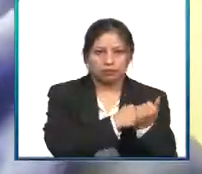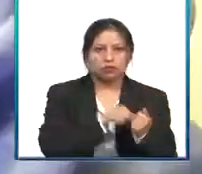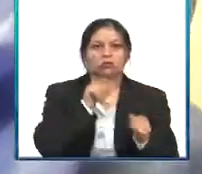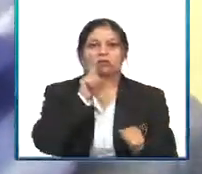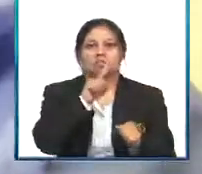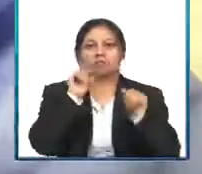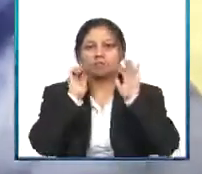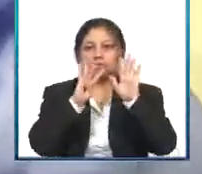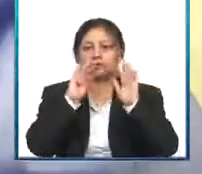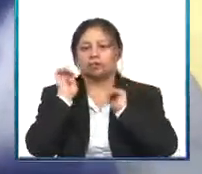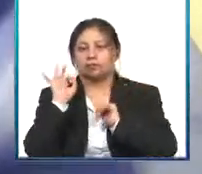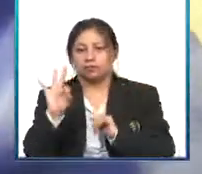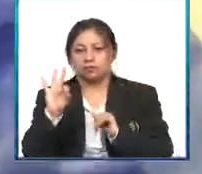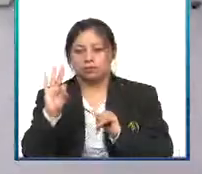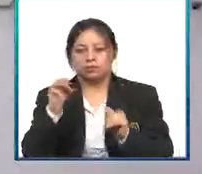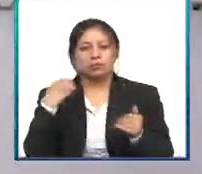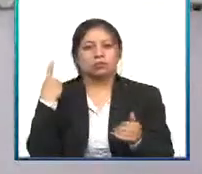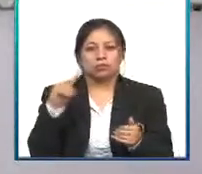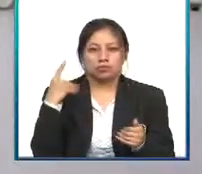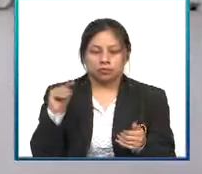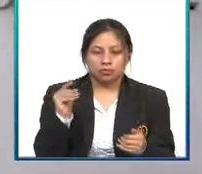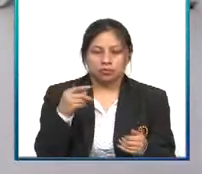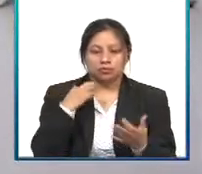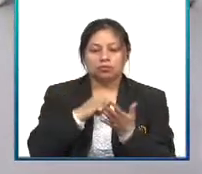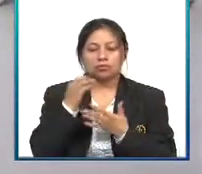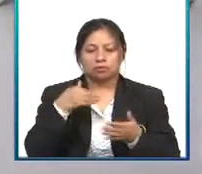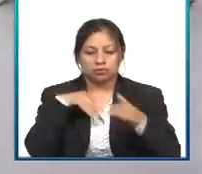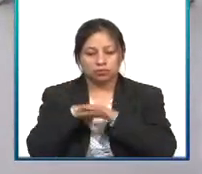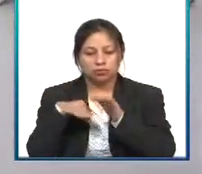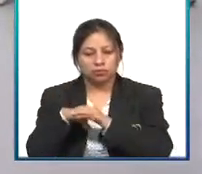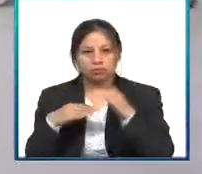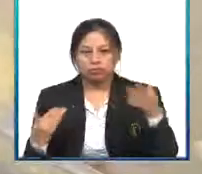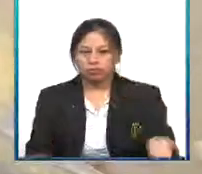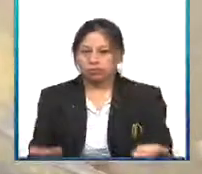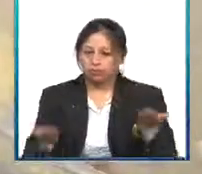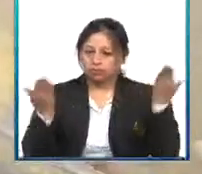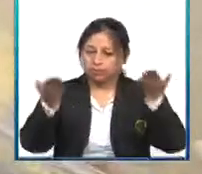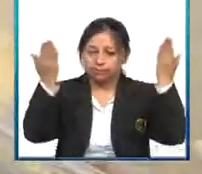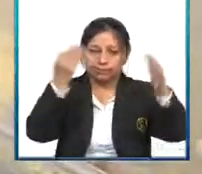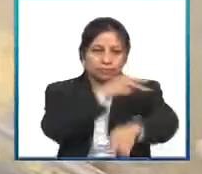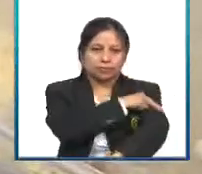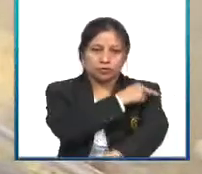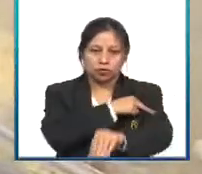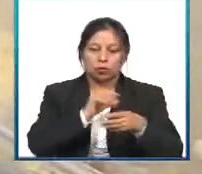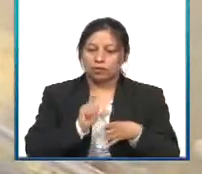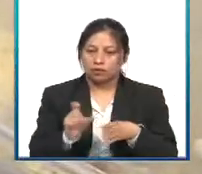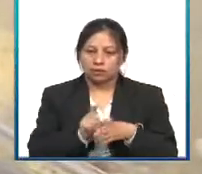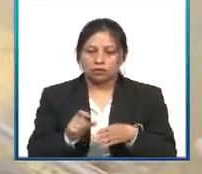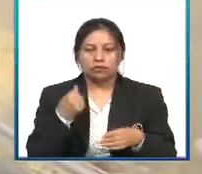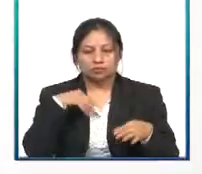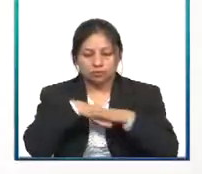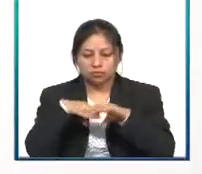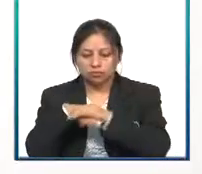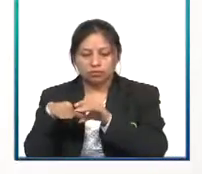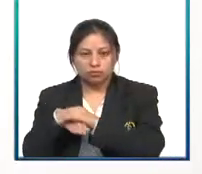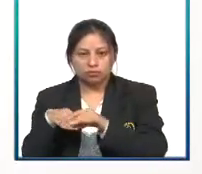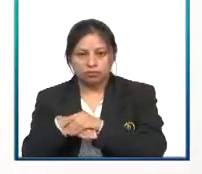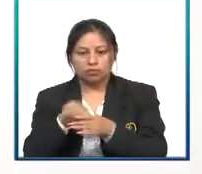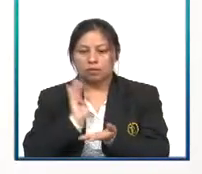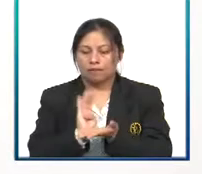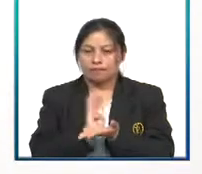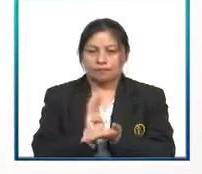por $193 millones para el Programa de Inversión en Infraestructura y Equipamiento Hospitalario. Estos fondos, financiados por el